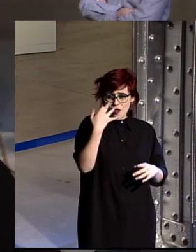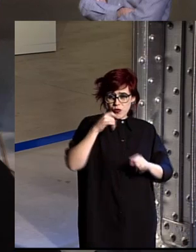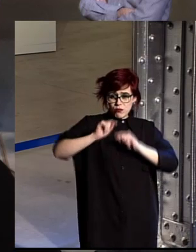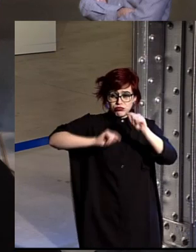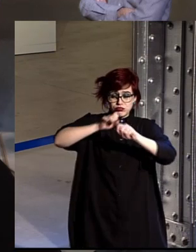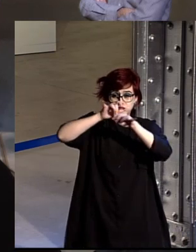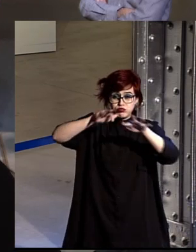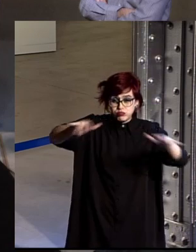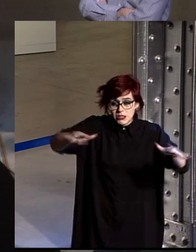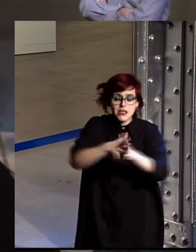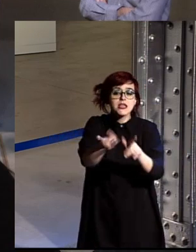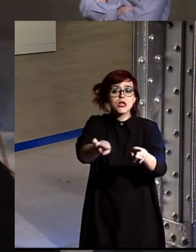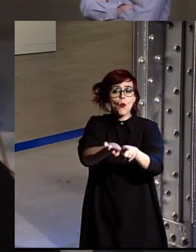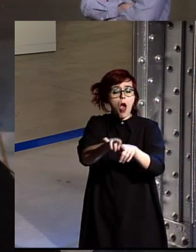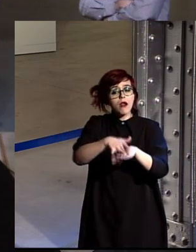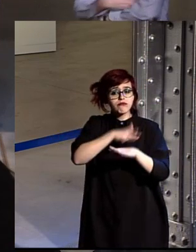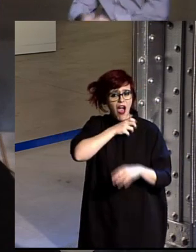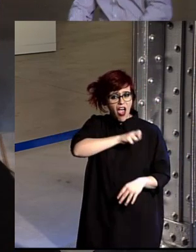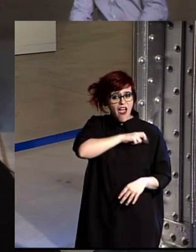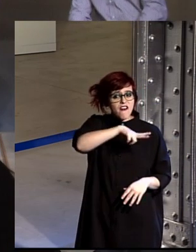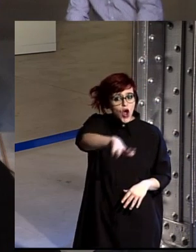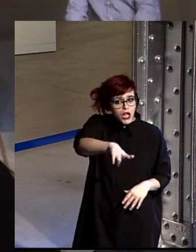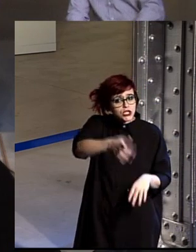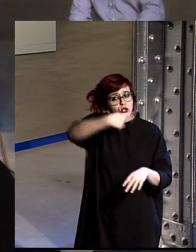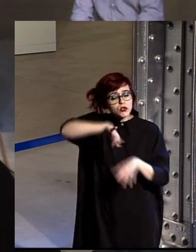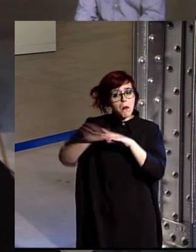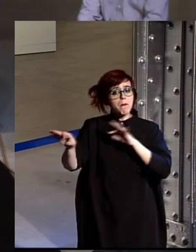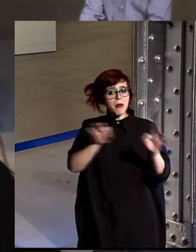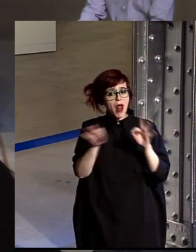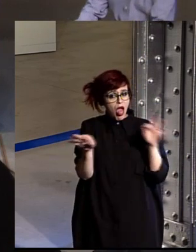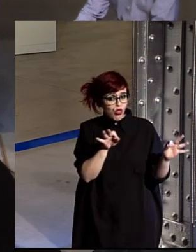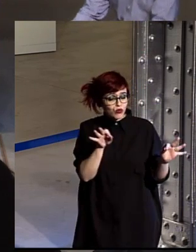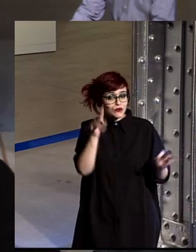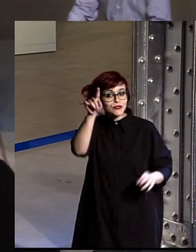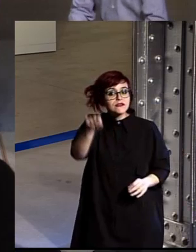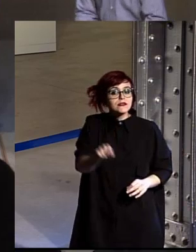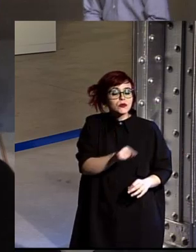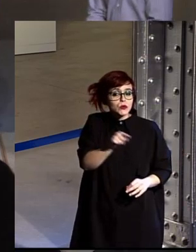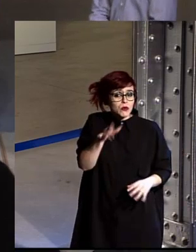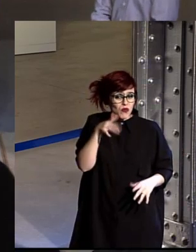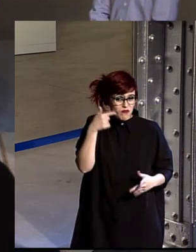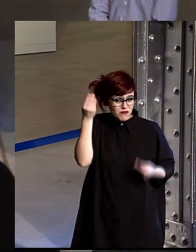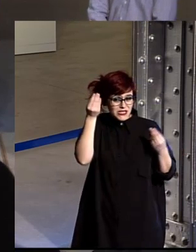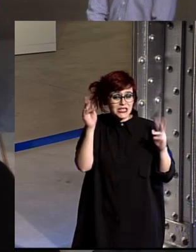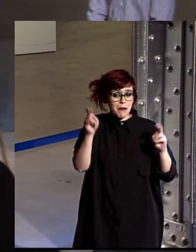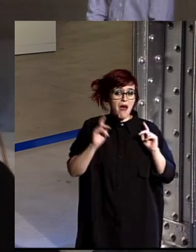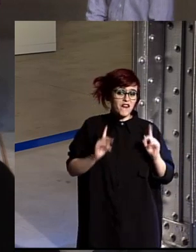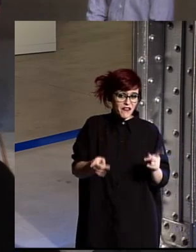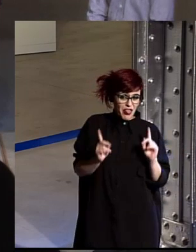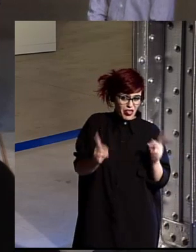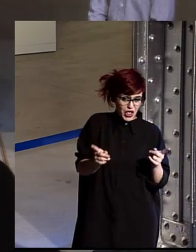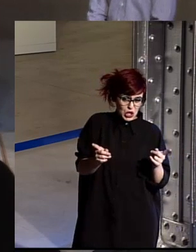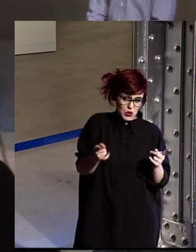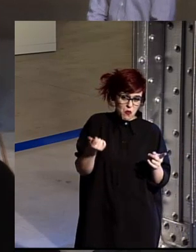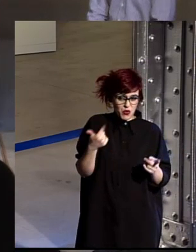Vimos la crisis del ébola aquí. Lucas, ¿estamos preparados por lo que tú has visto o tú consideras que realmente lo que es prevención y demás estamos un